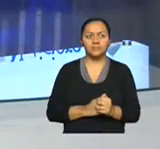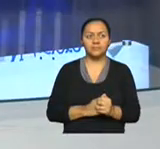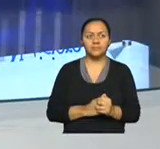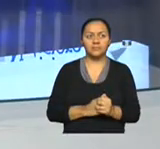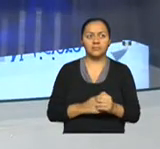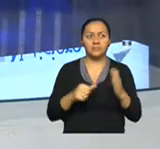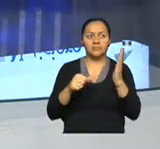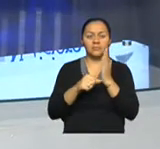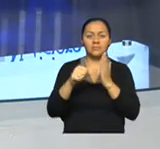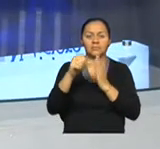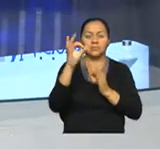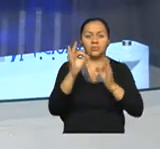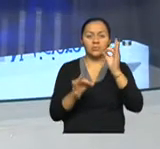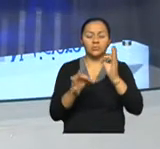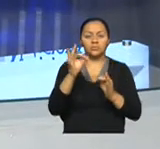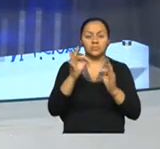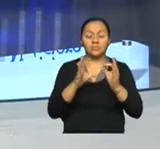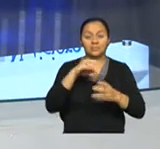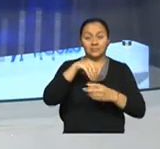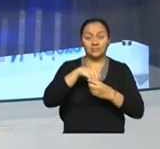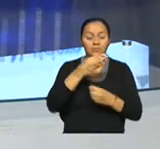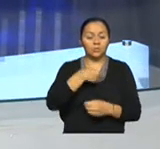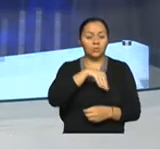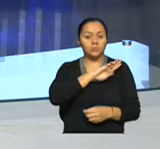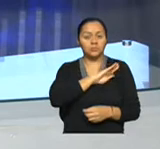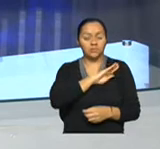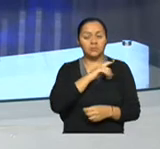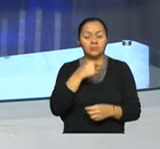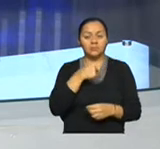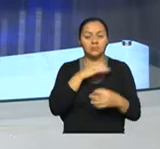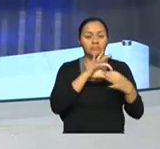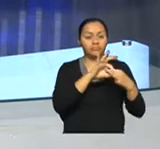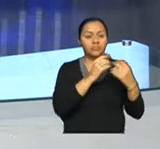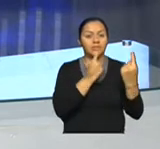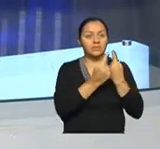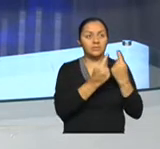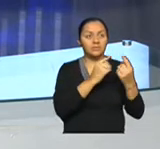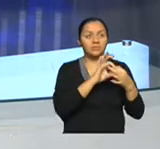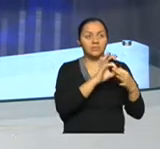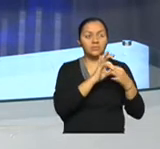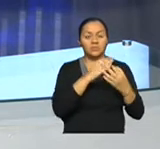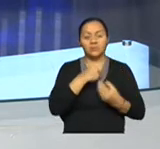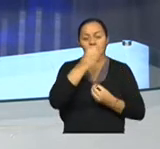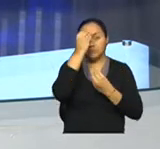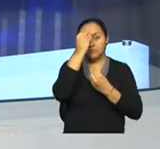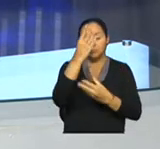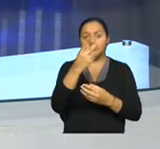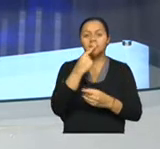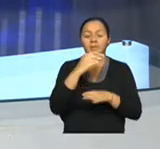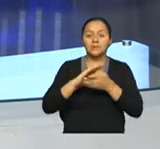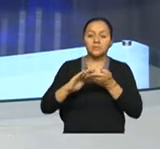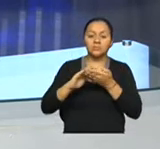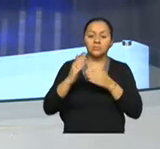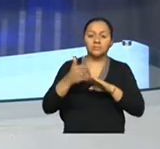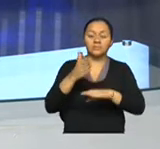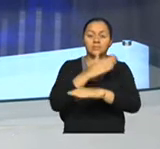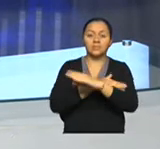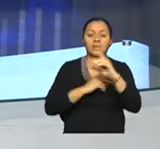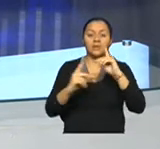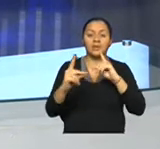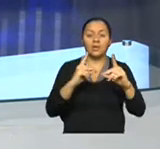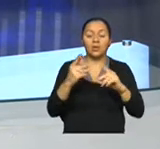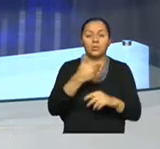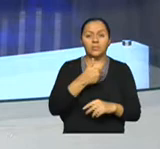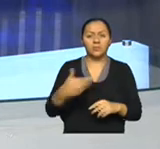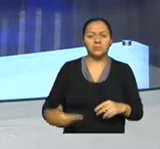La ministra de Justicia, Rosana Alvarado, en una entrevista con Marco Antonio Bravo, informó que la amnistía que se planteó en el diálogo con el